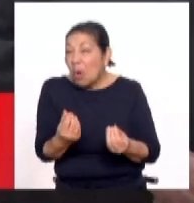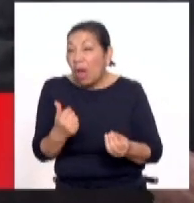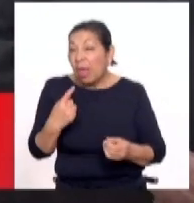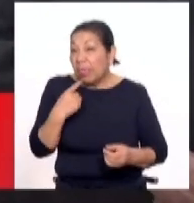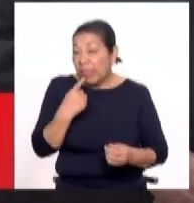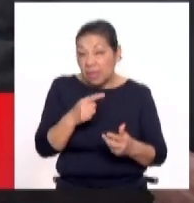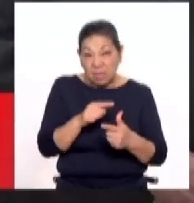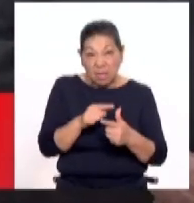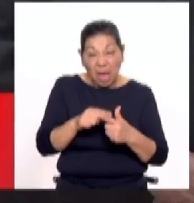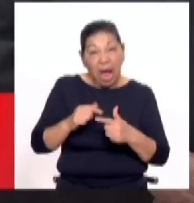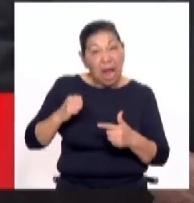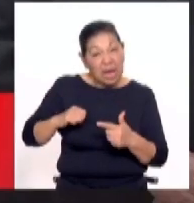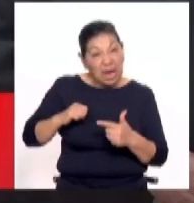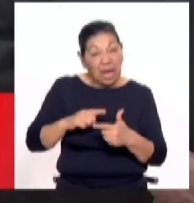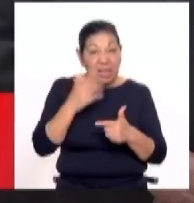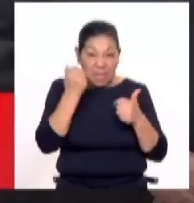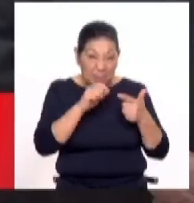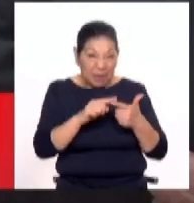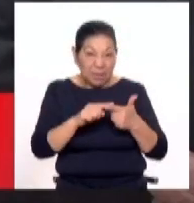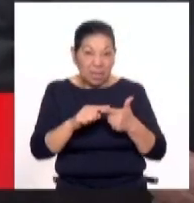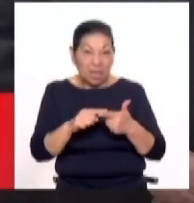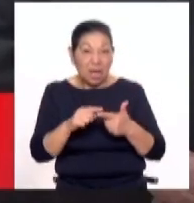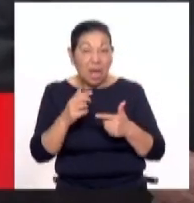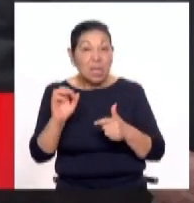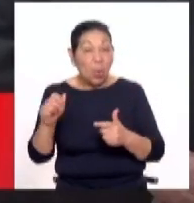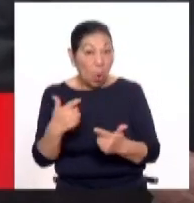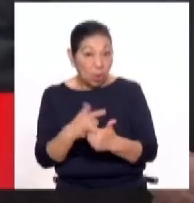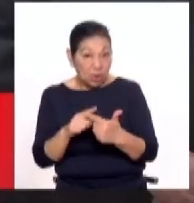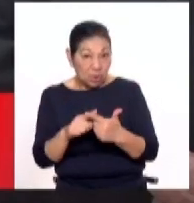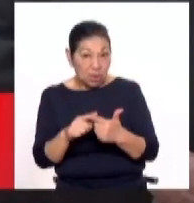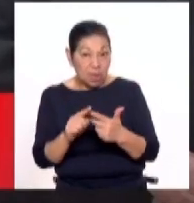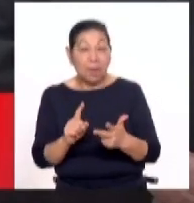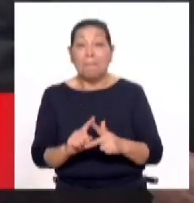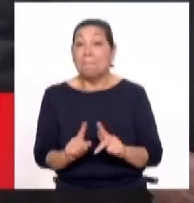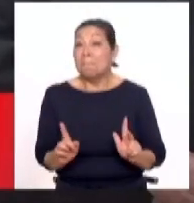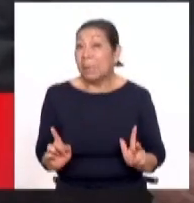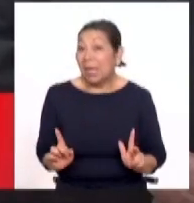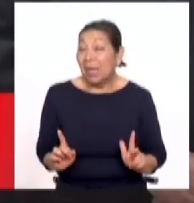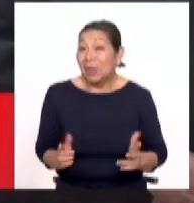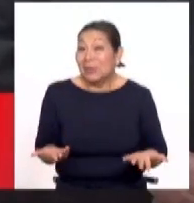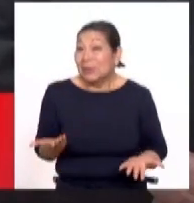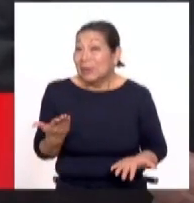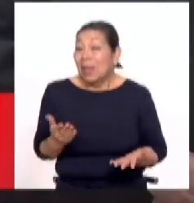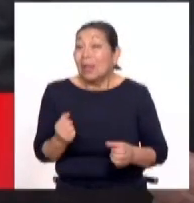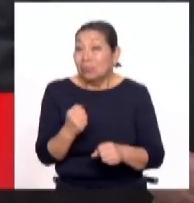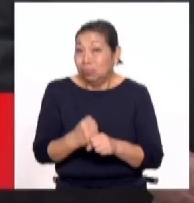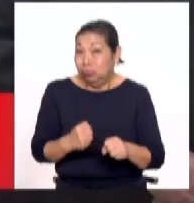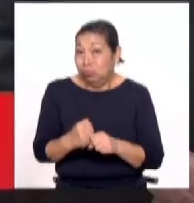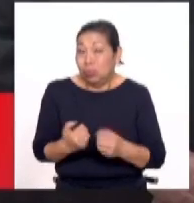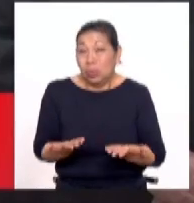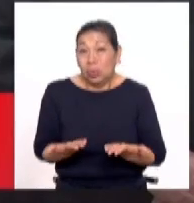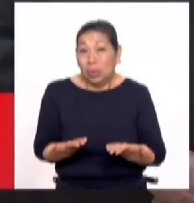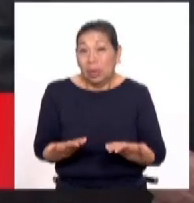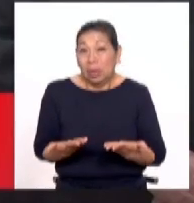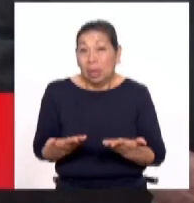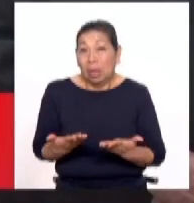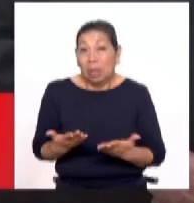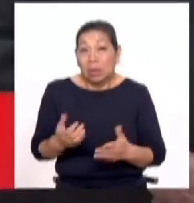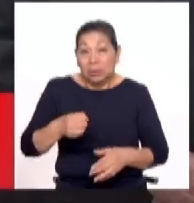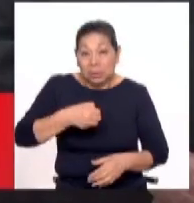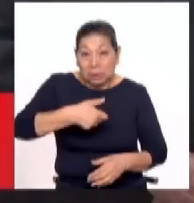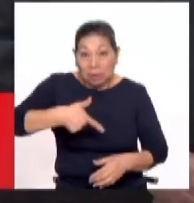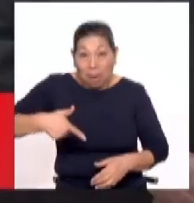alcaldes señalan de que sí ha servido este estado de emergencia, pero se debe de trabajar sobre todo en